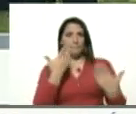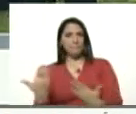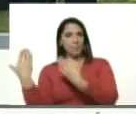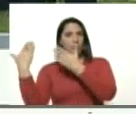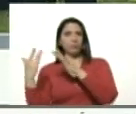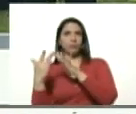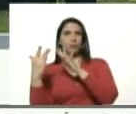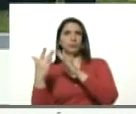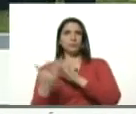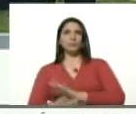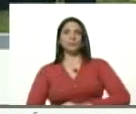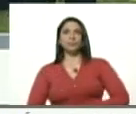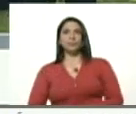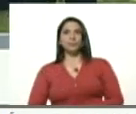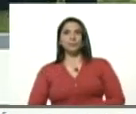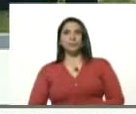Ernesto.